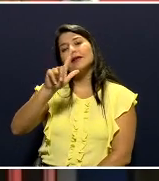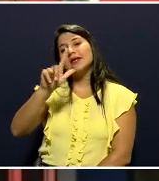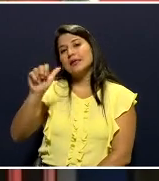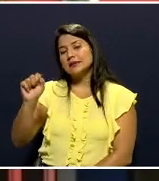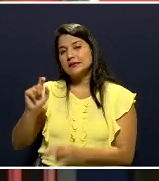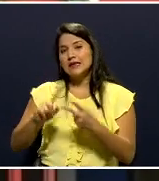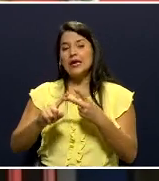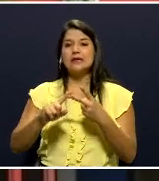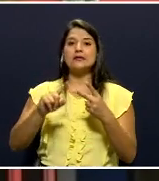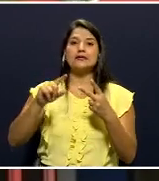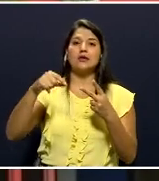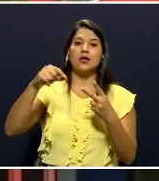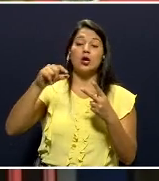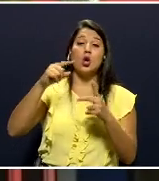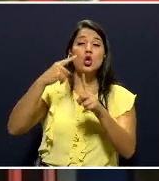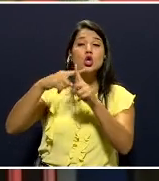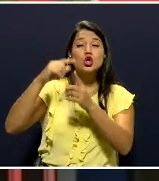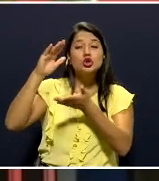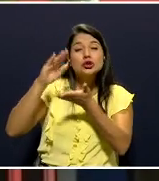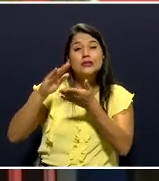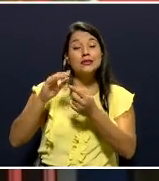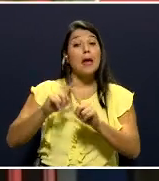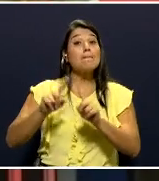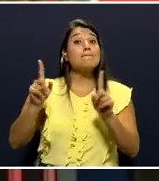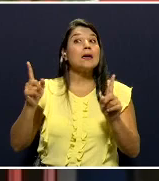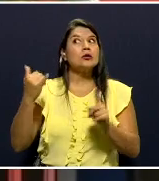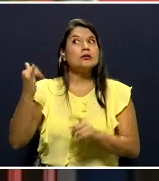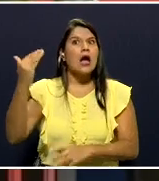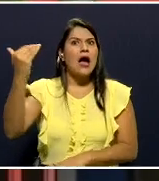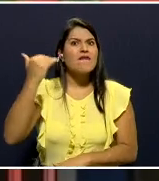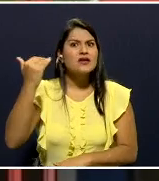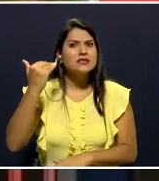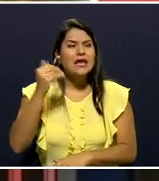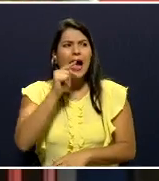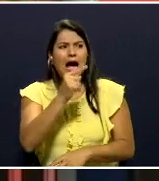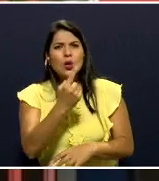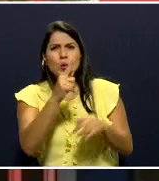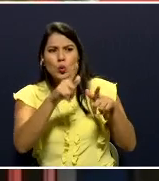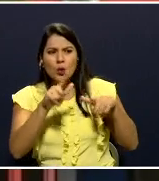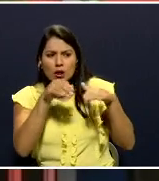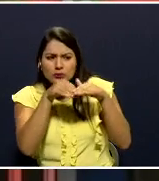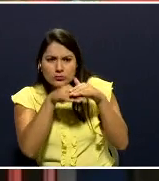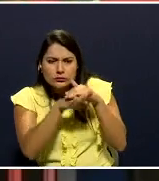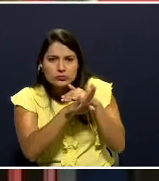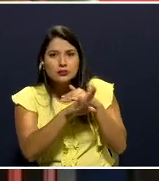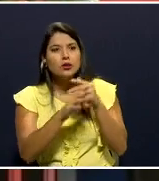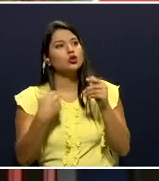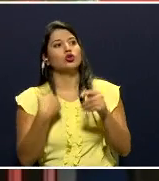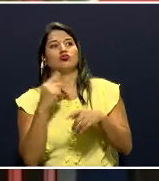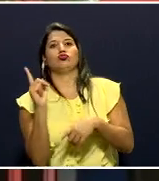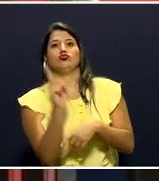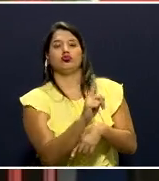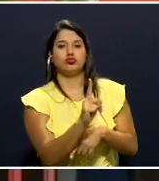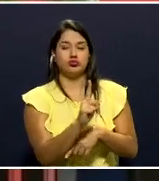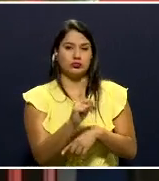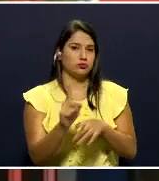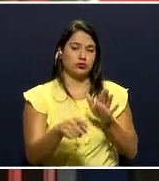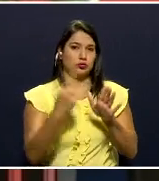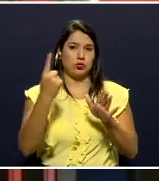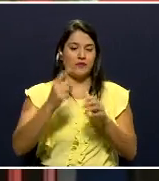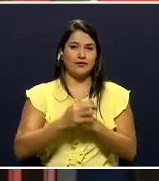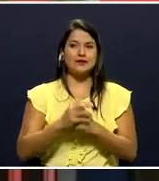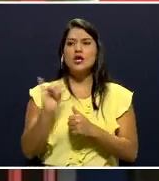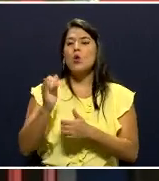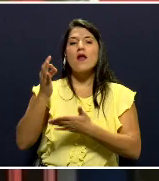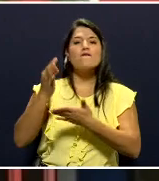otros. Pero si Migración dice que hay un punto ciego donde tienen información, nosotros vamos a cooperarles a ellos inmediatamente. Eso, por citar un ejemplo, va a ser igual